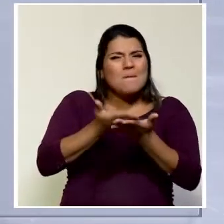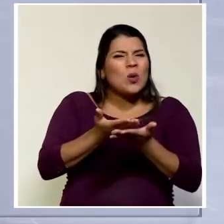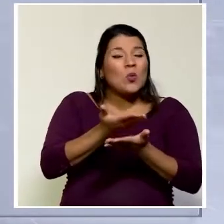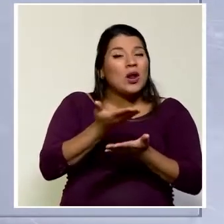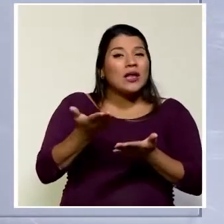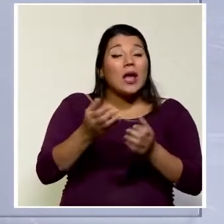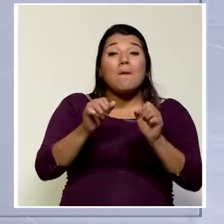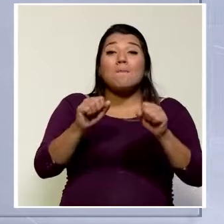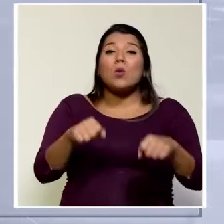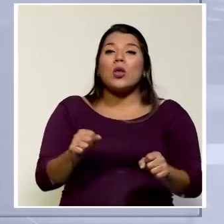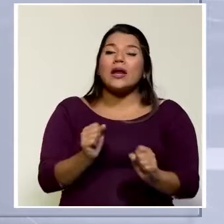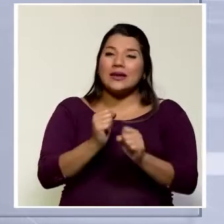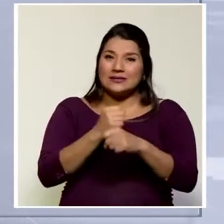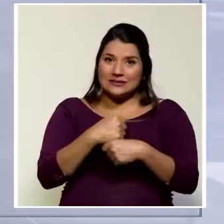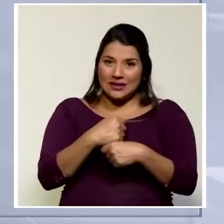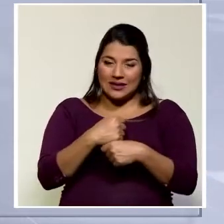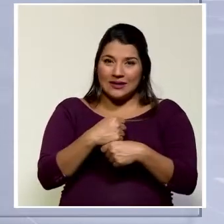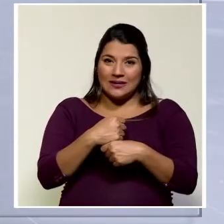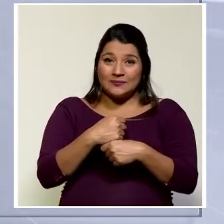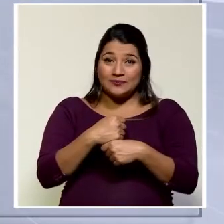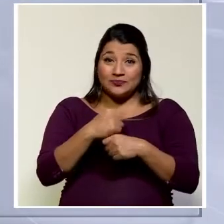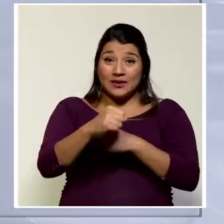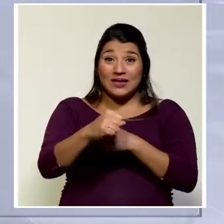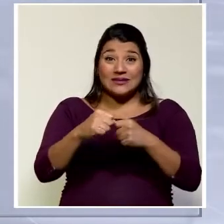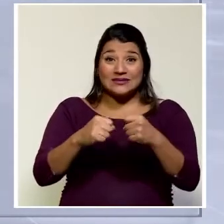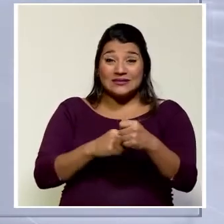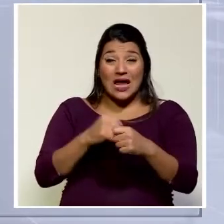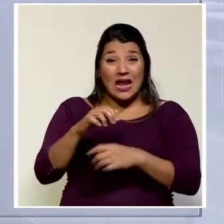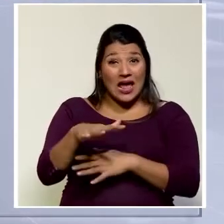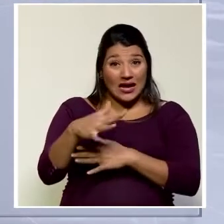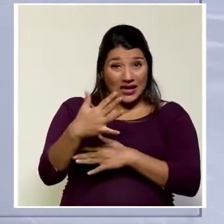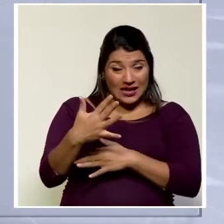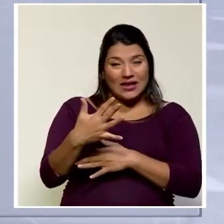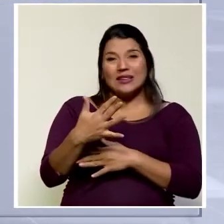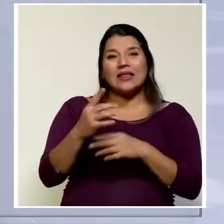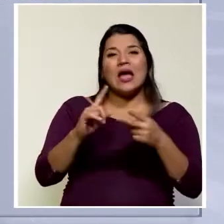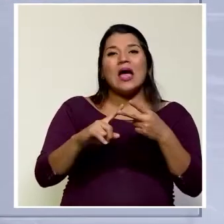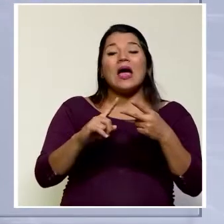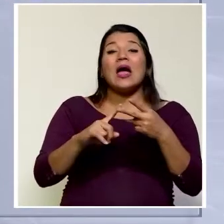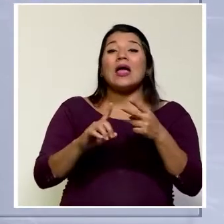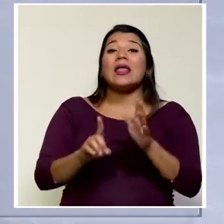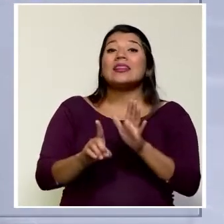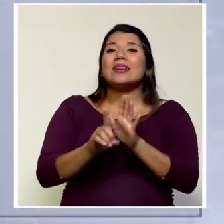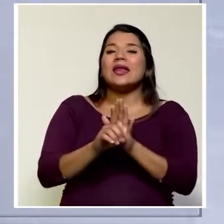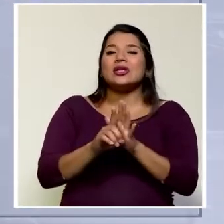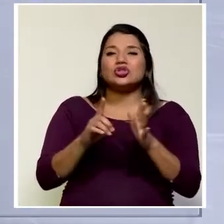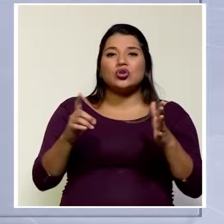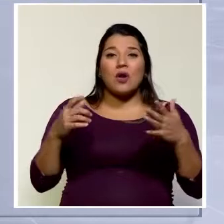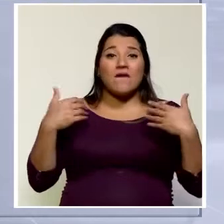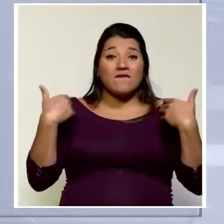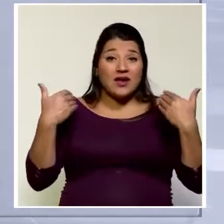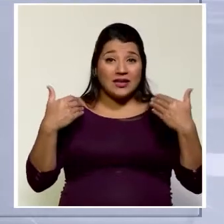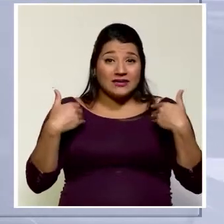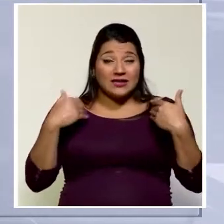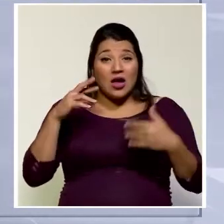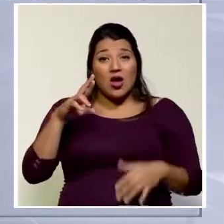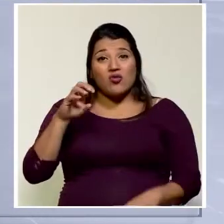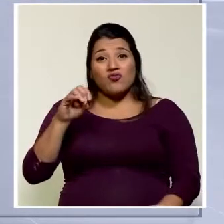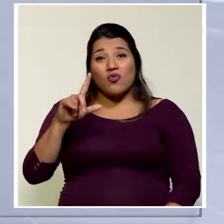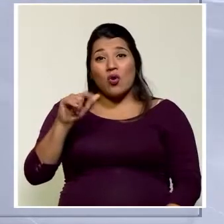creación de la Sala Quinta en la Corte Suprema de Justicia, el derecho a la felicidad de don Rolando